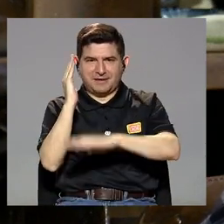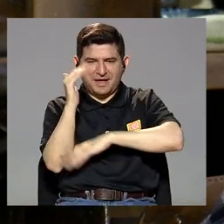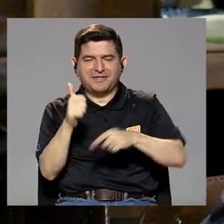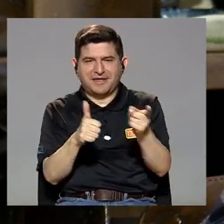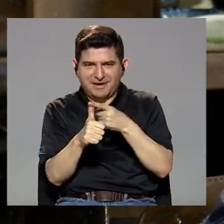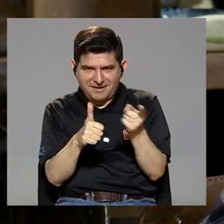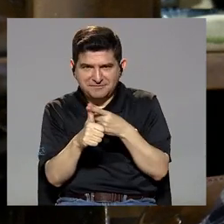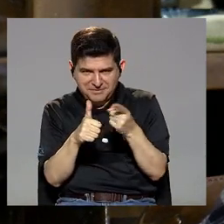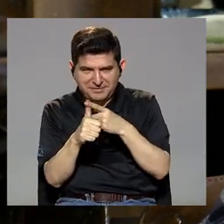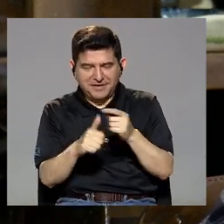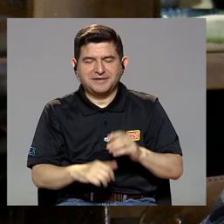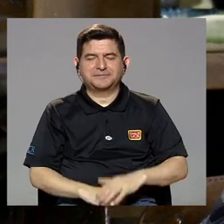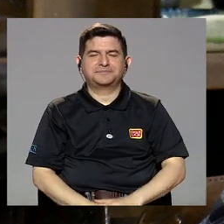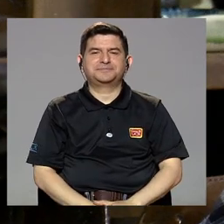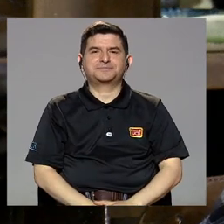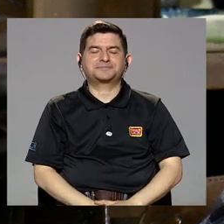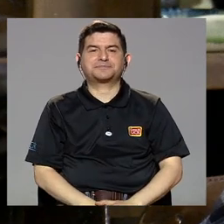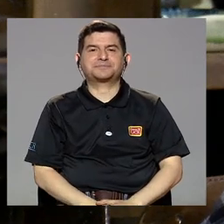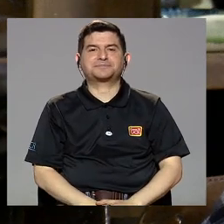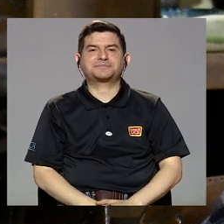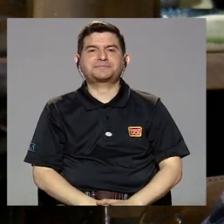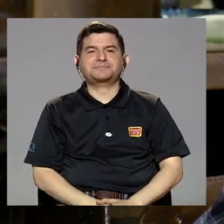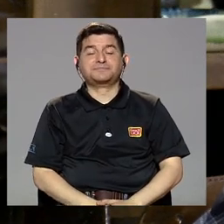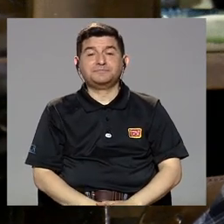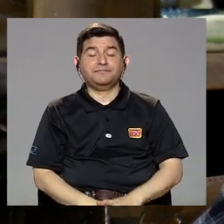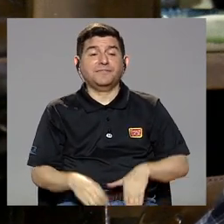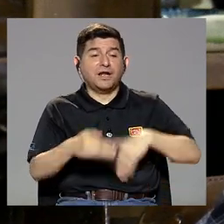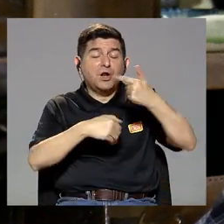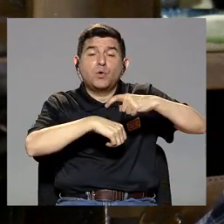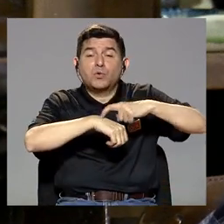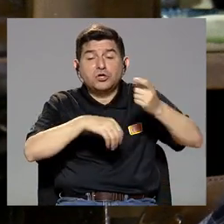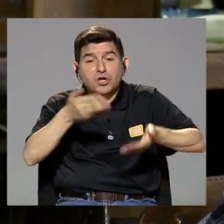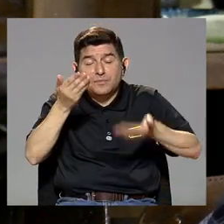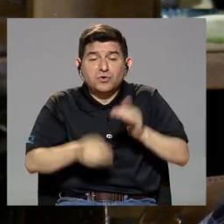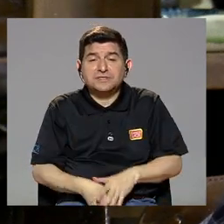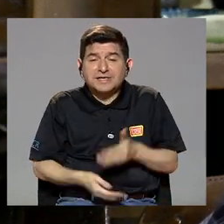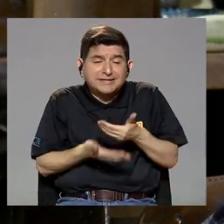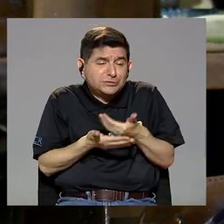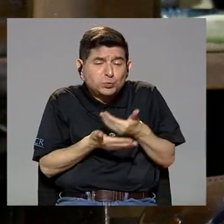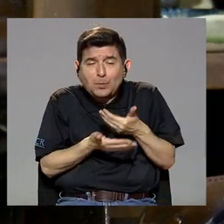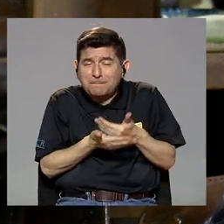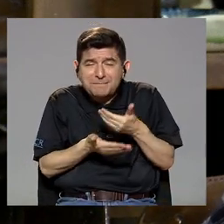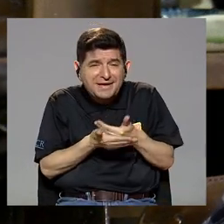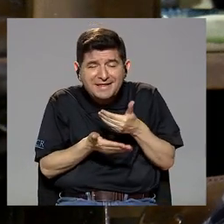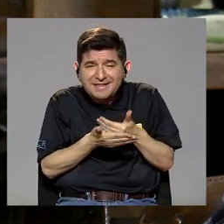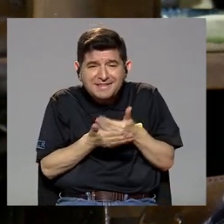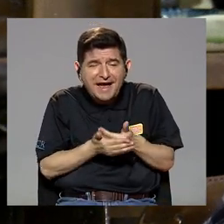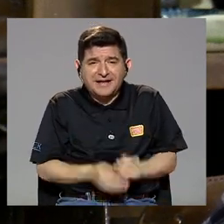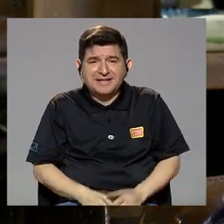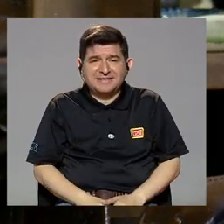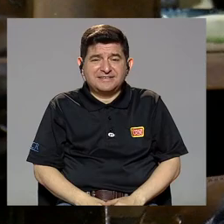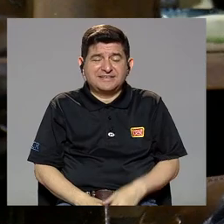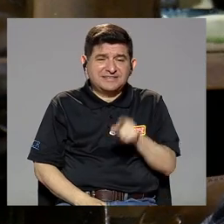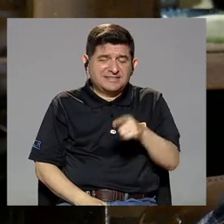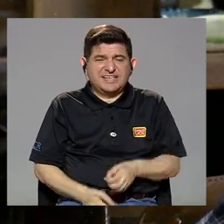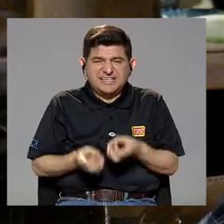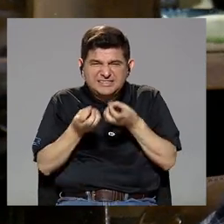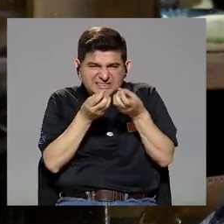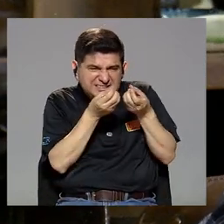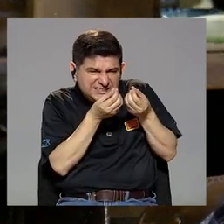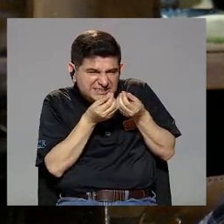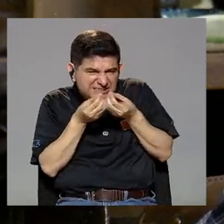madera y con el tiempo pues simplemente la humedad y todos pulse se